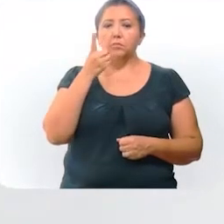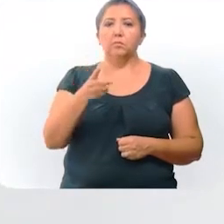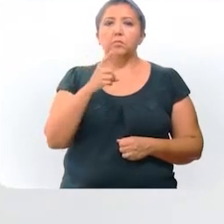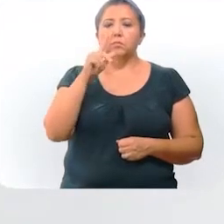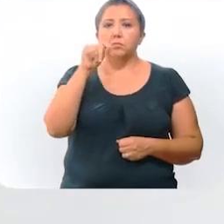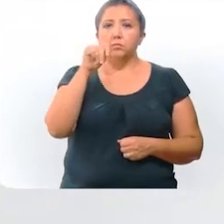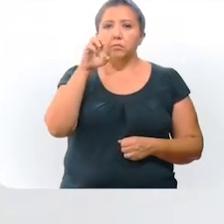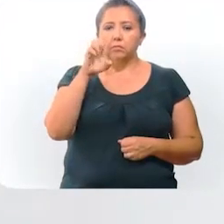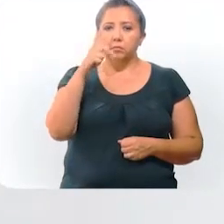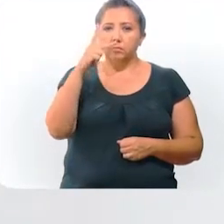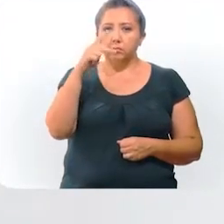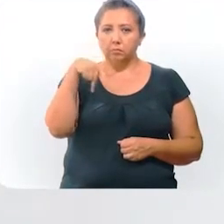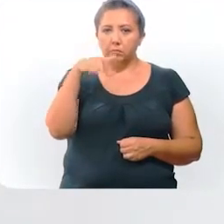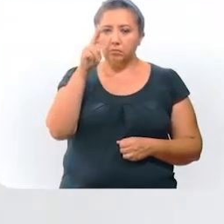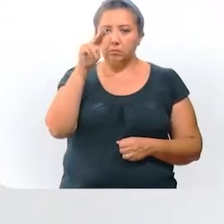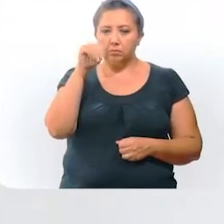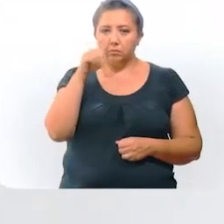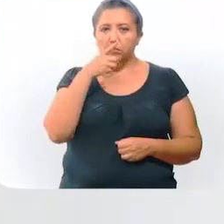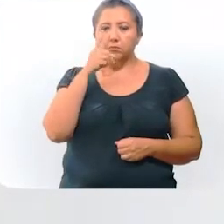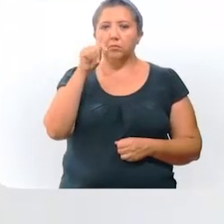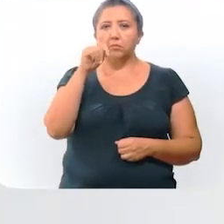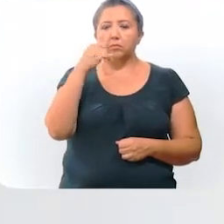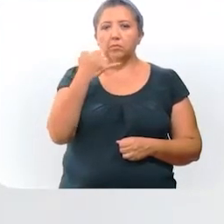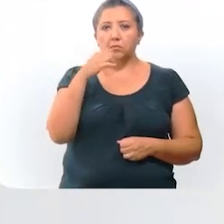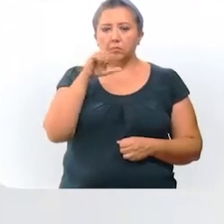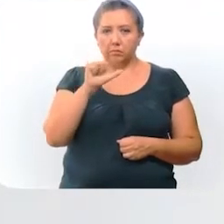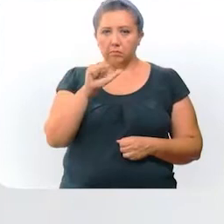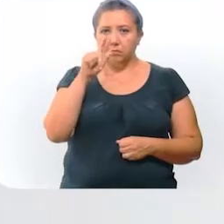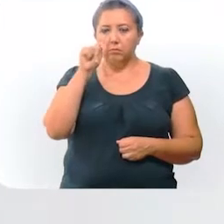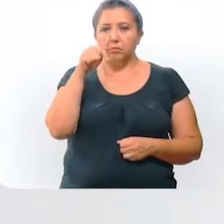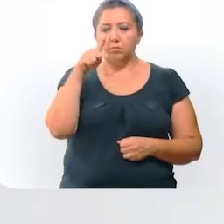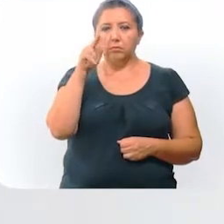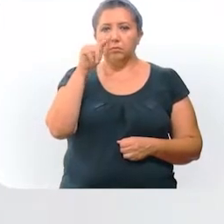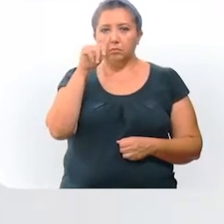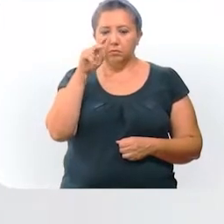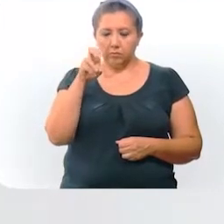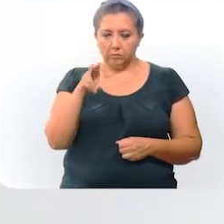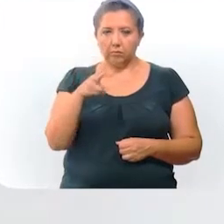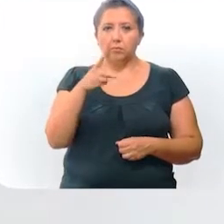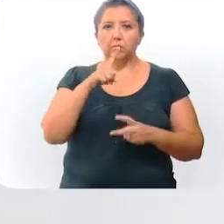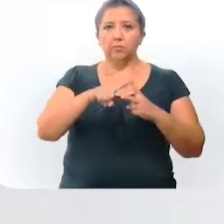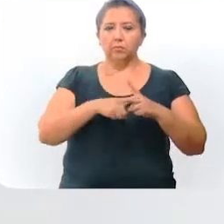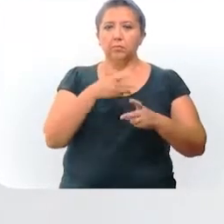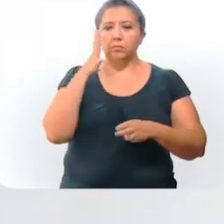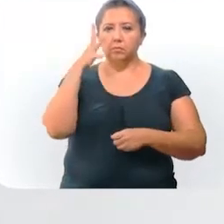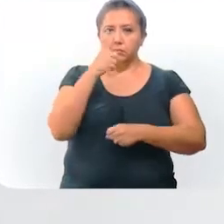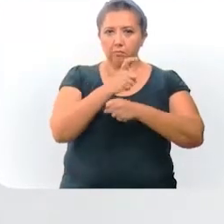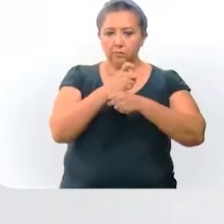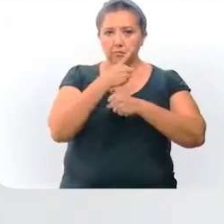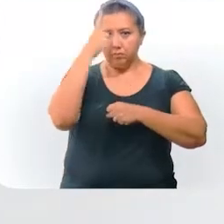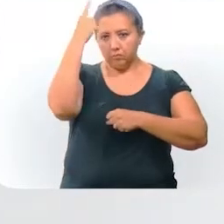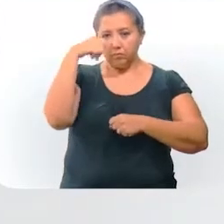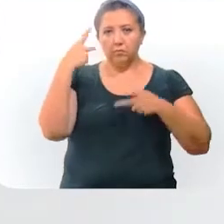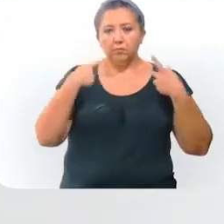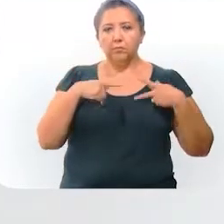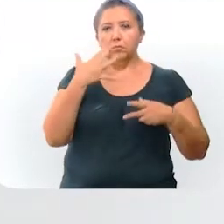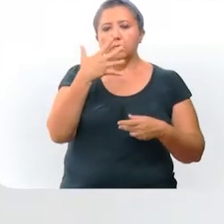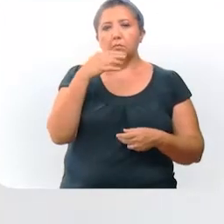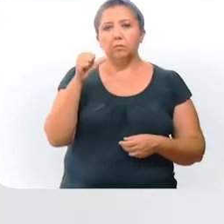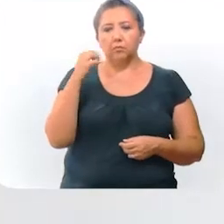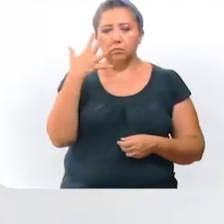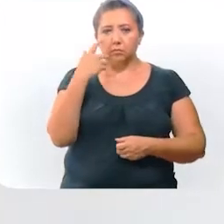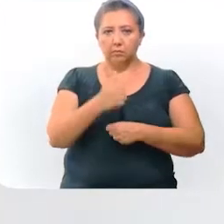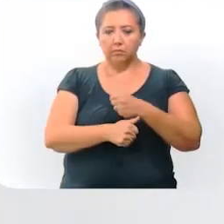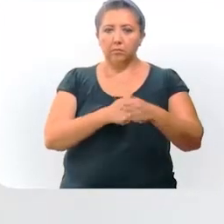Tepacán, Tetis, Tella, UQ y Tecanto. También iniciará la aplicación de las primeras dosis para personas de 50 a